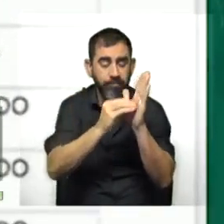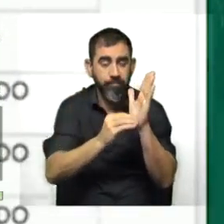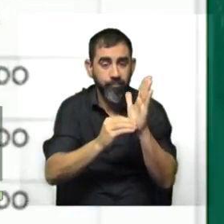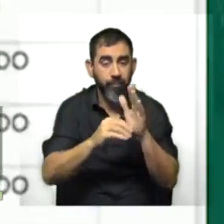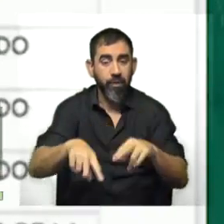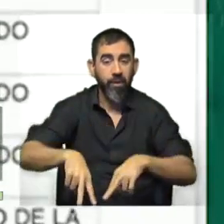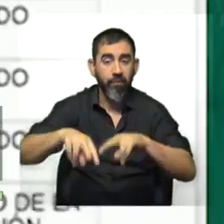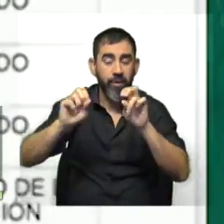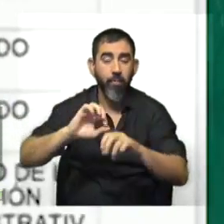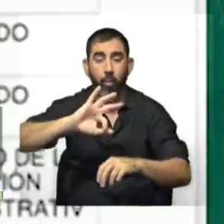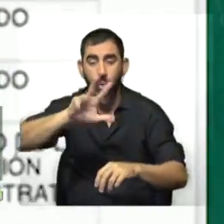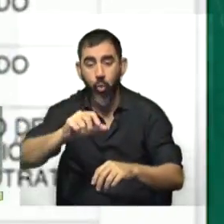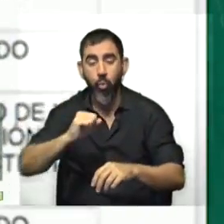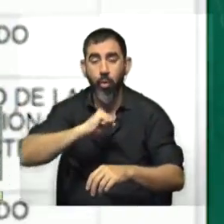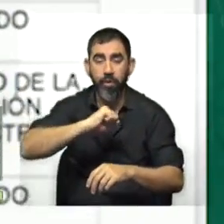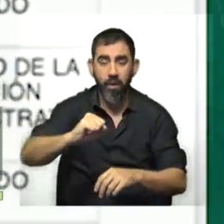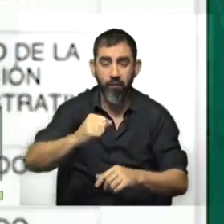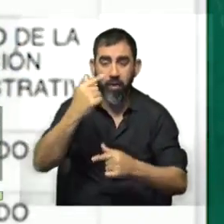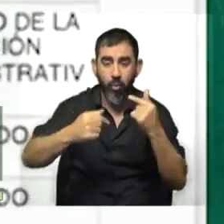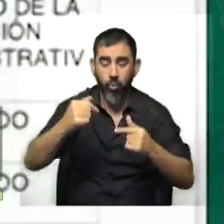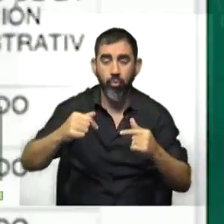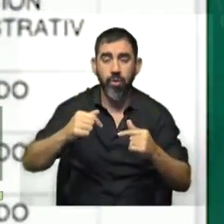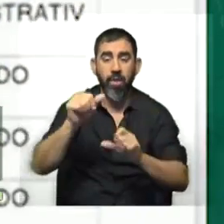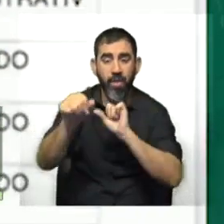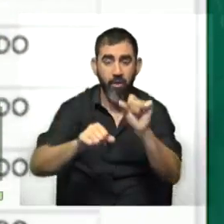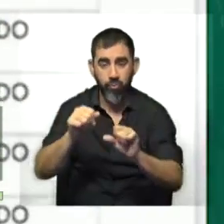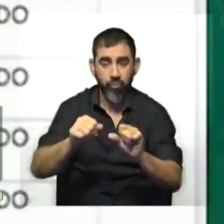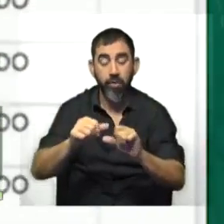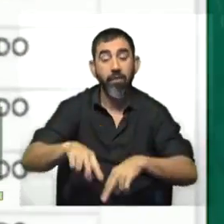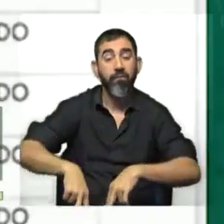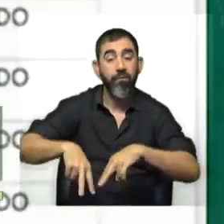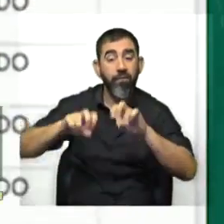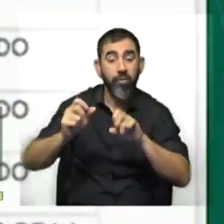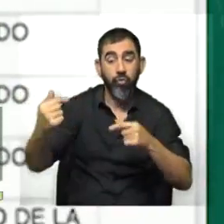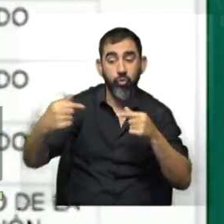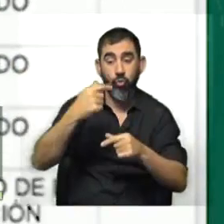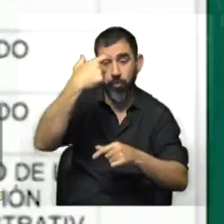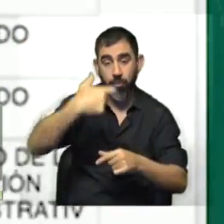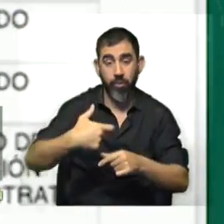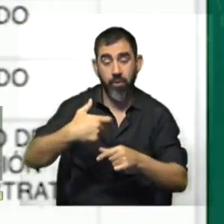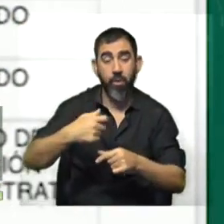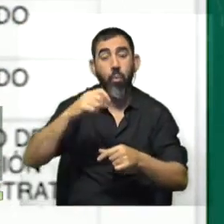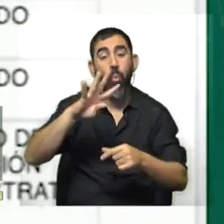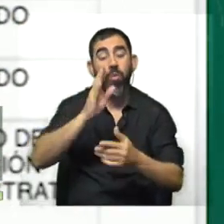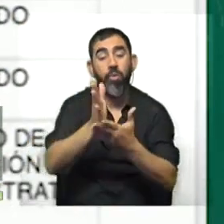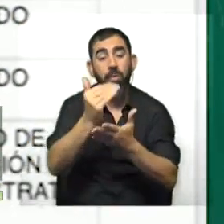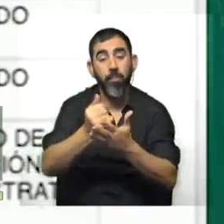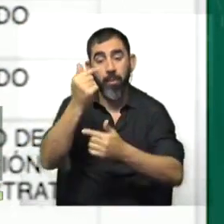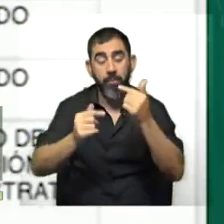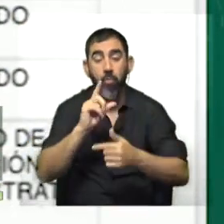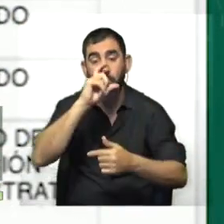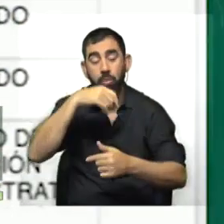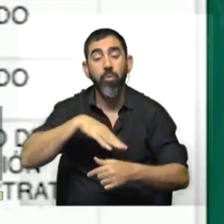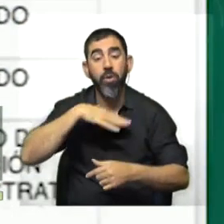investigado por delitos de hurto, estafa, apropiación indebida y daño. Las investigaciones contra Astesiano fueron en 4 departamentos: